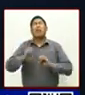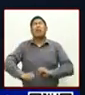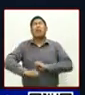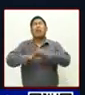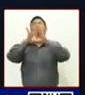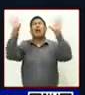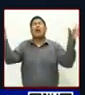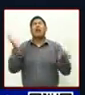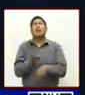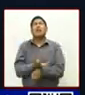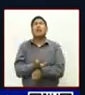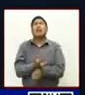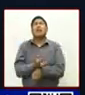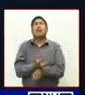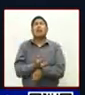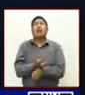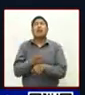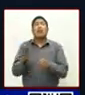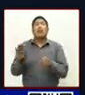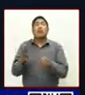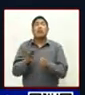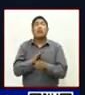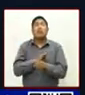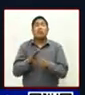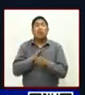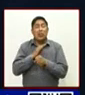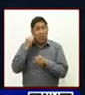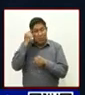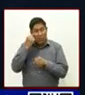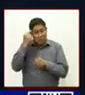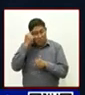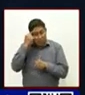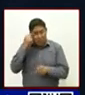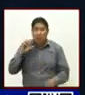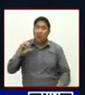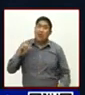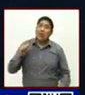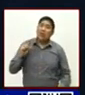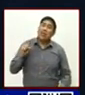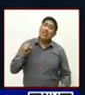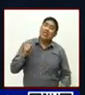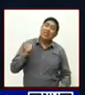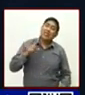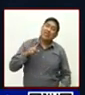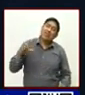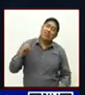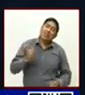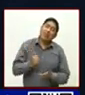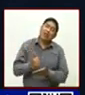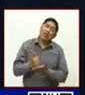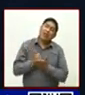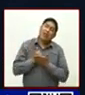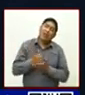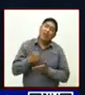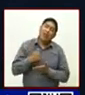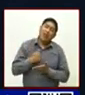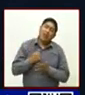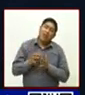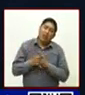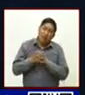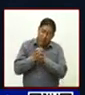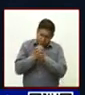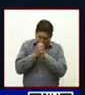favor, se los ruego. Al ministro de Gobierno, Eduardo del Castillo, por favor, ayúdenme. Yo le